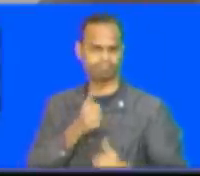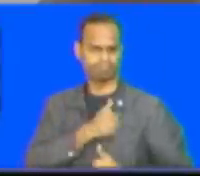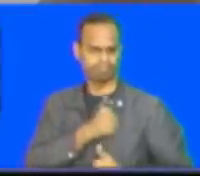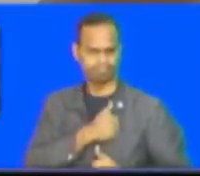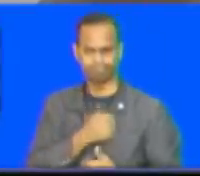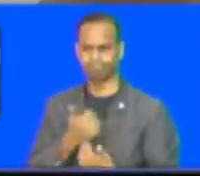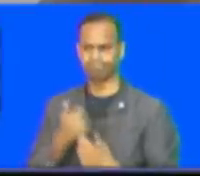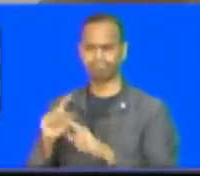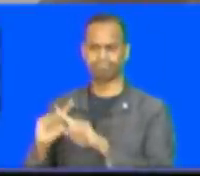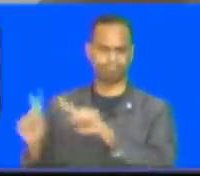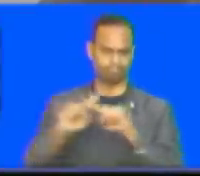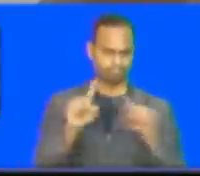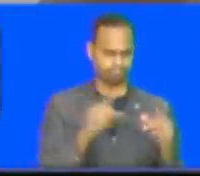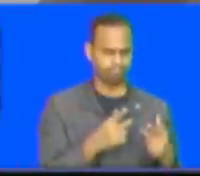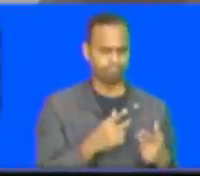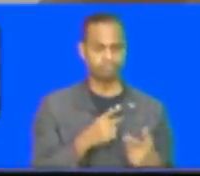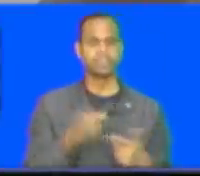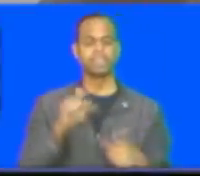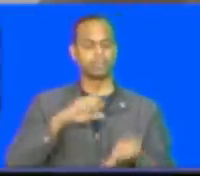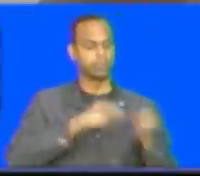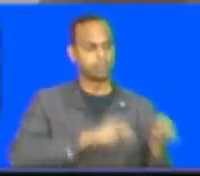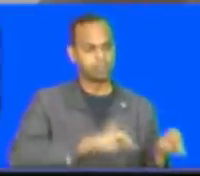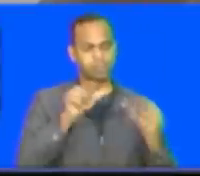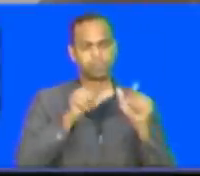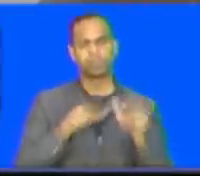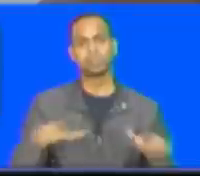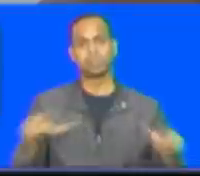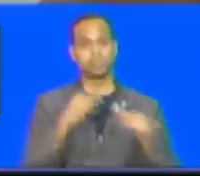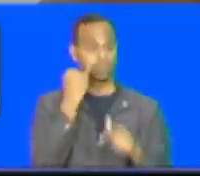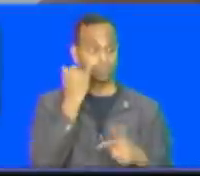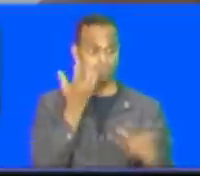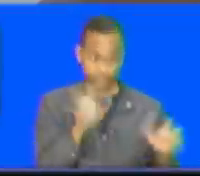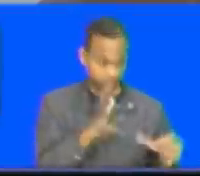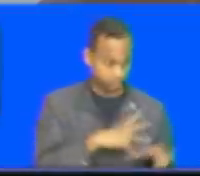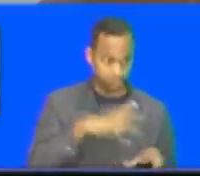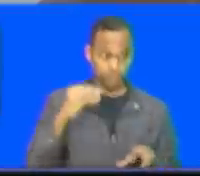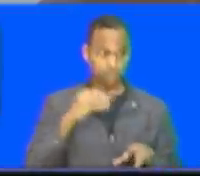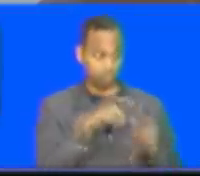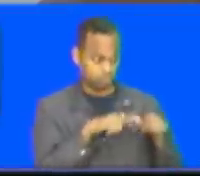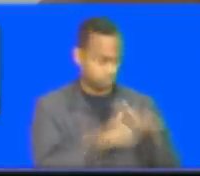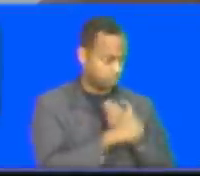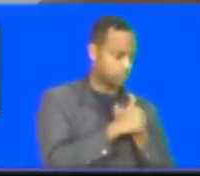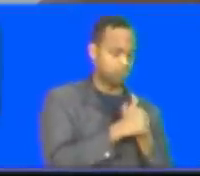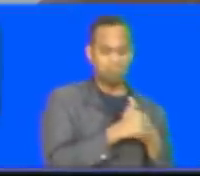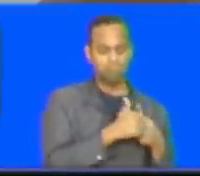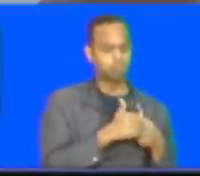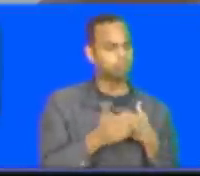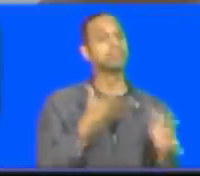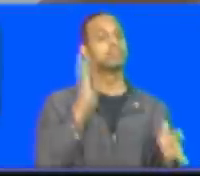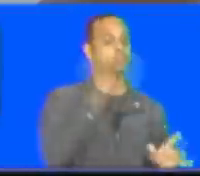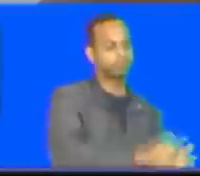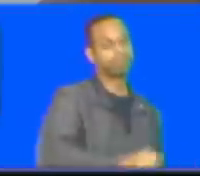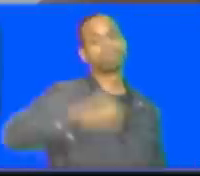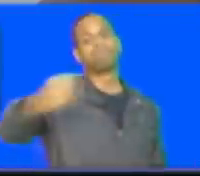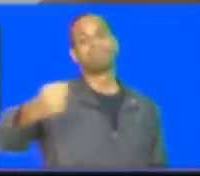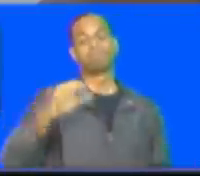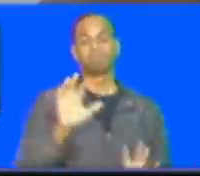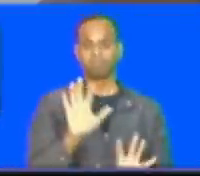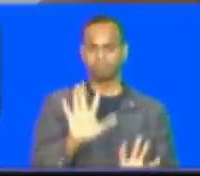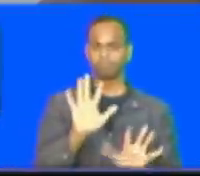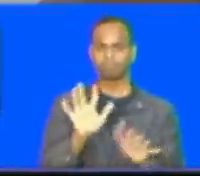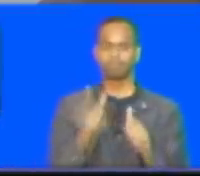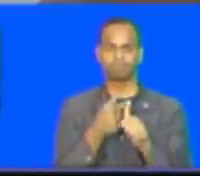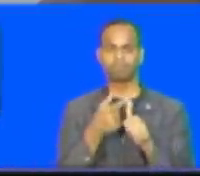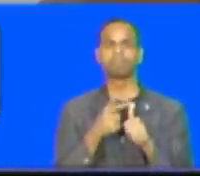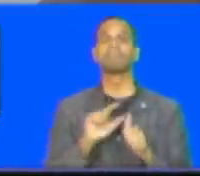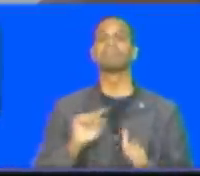deben proceder a hacer las evacuaciones y si no quieren salir, salen. Un momentito, vamos en orden,